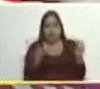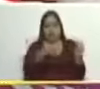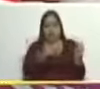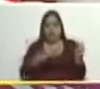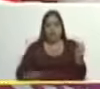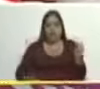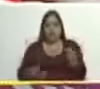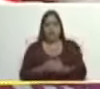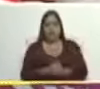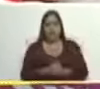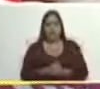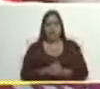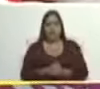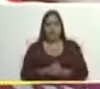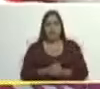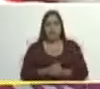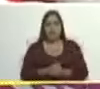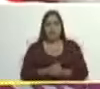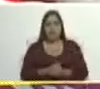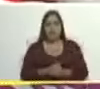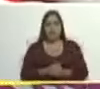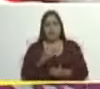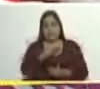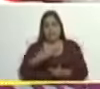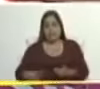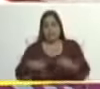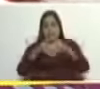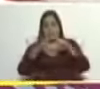presidente de la República de Nicaragua,